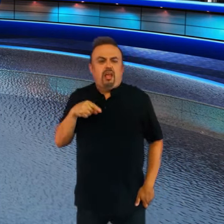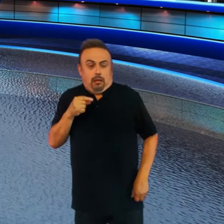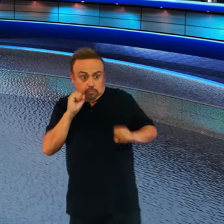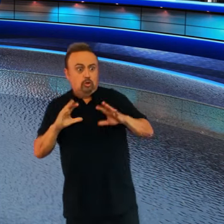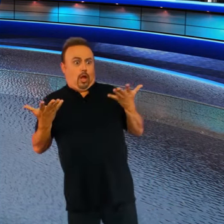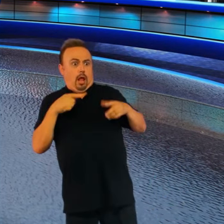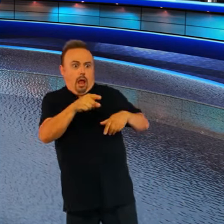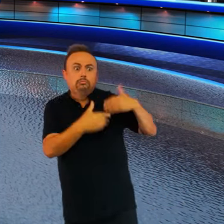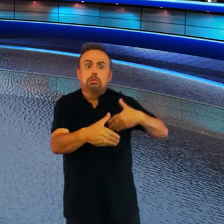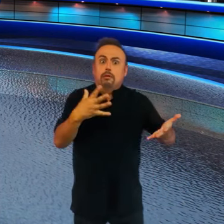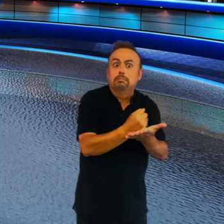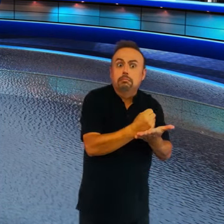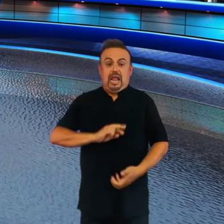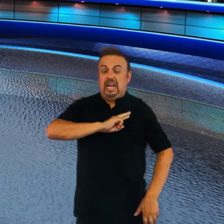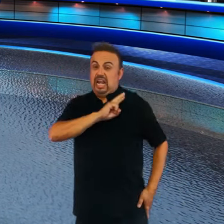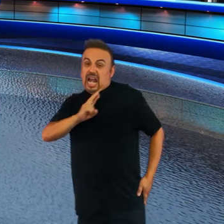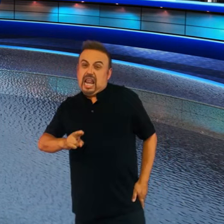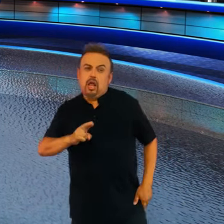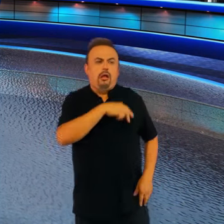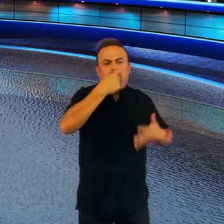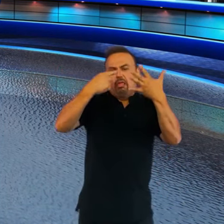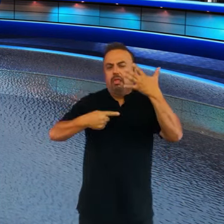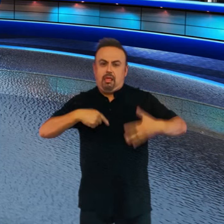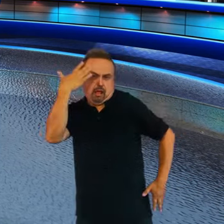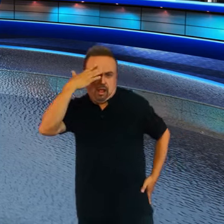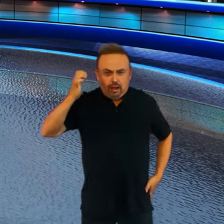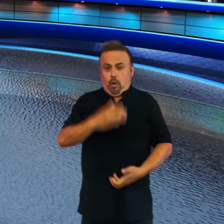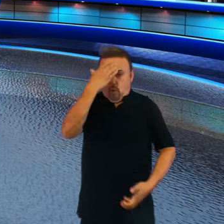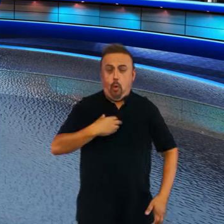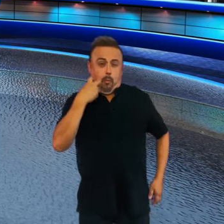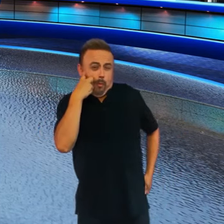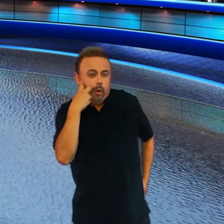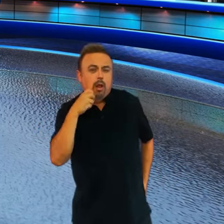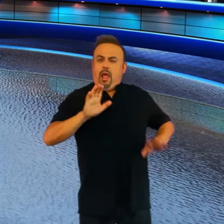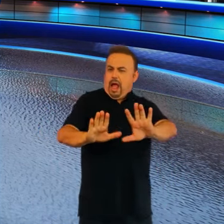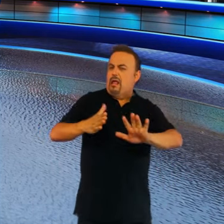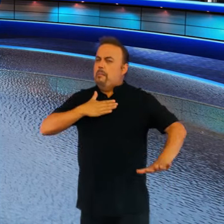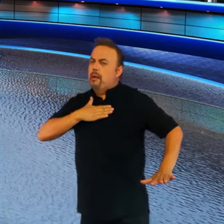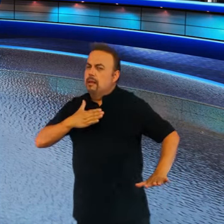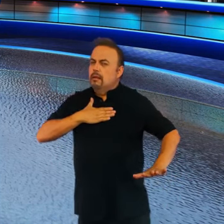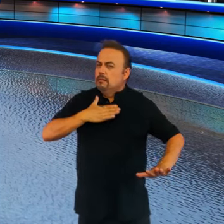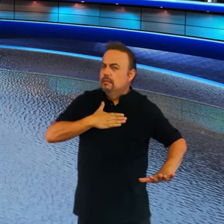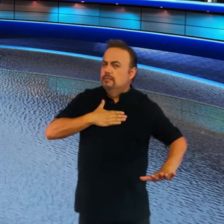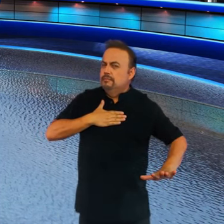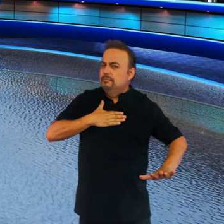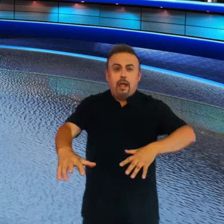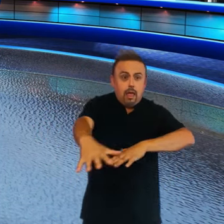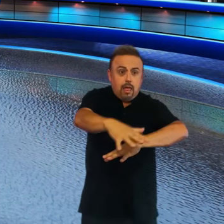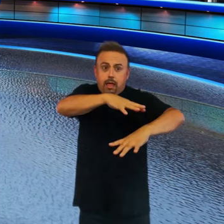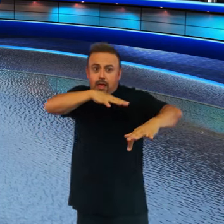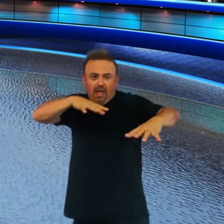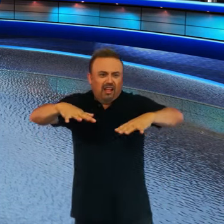no entiendes de su destreza, así que sorprenda su modo. Ciego los dioses, ciego los libros, ciego también tercer ojo. Por ese brillo egoísta tan humanamente